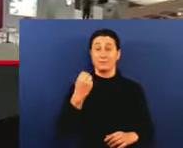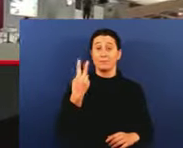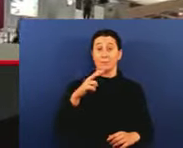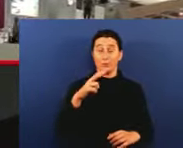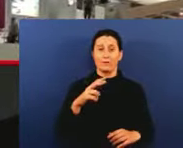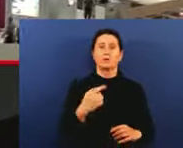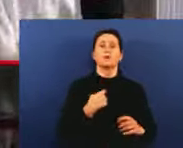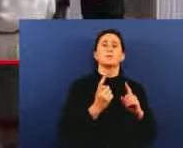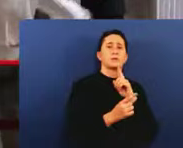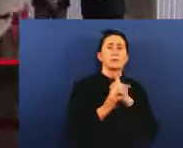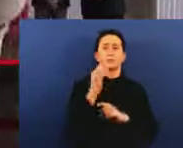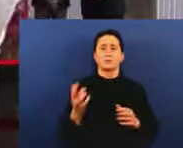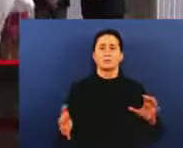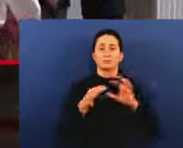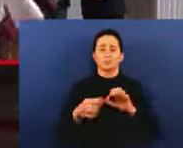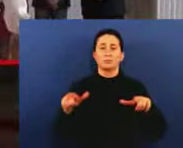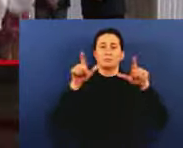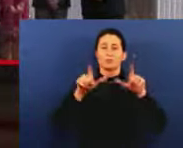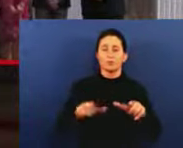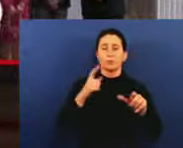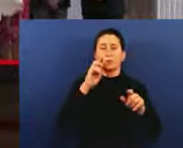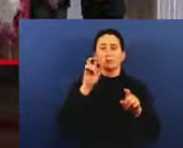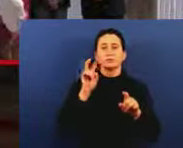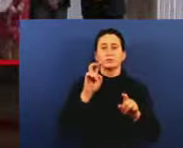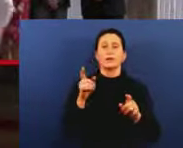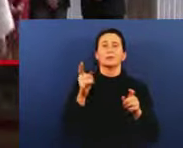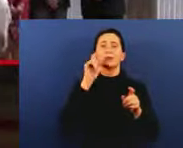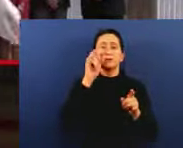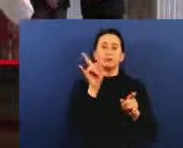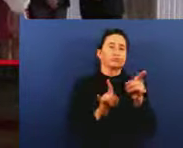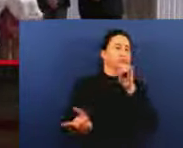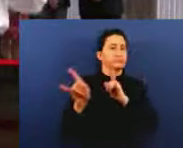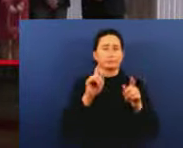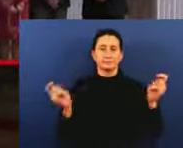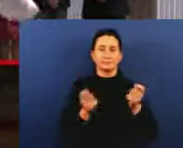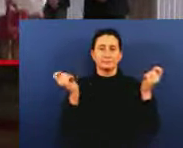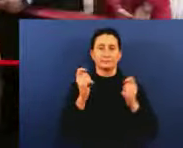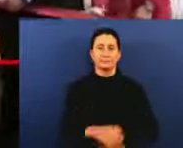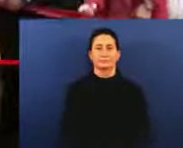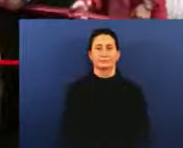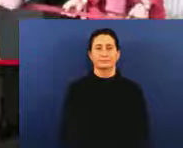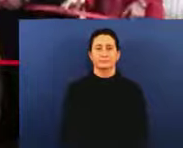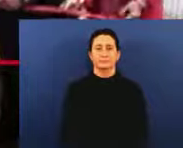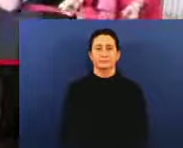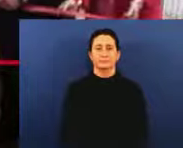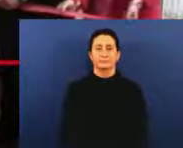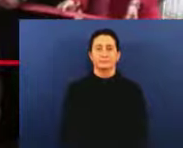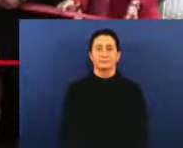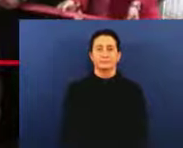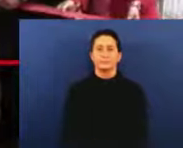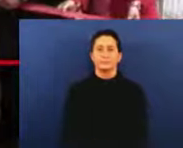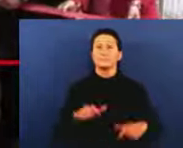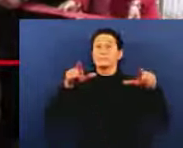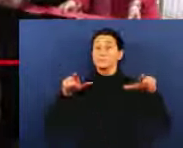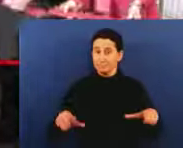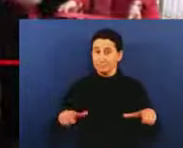que constituye su primer mercado turístico. La Diputación Foral de Vizcaya y el Ayuntamiento de Bilbao vuelven a compartir espacio en esta